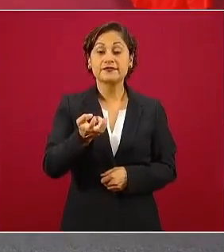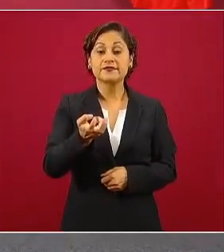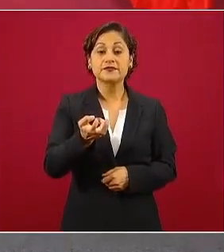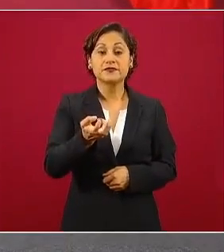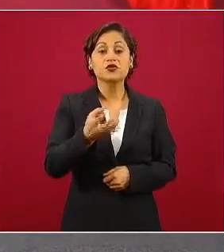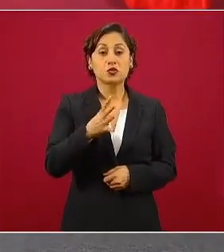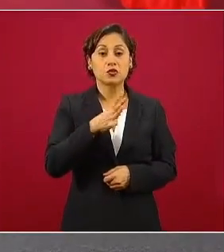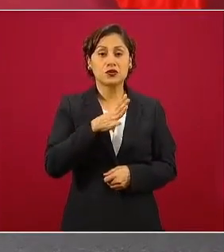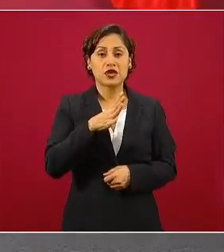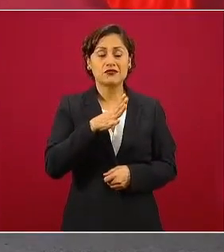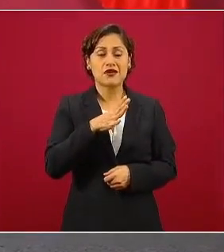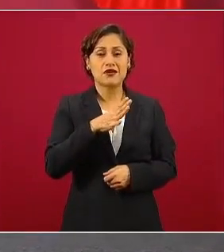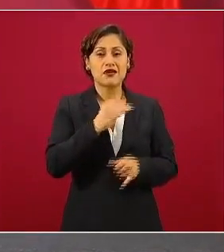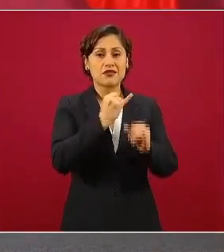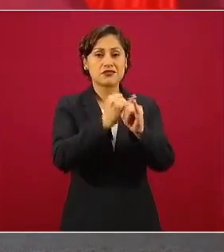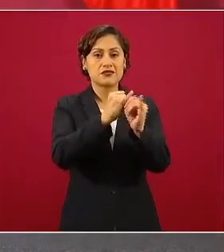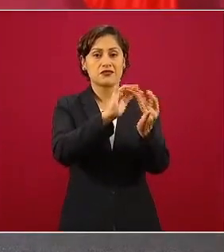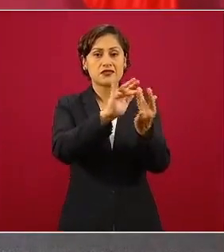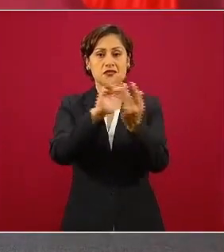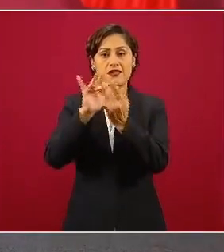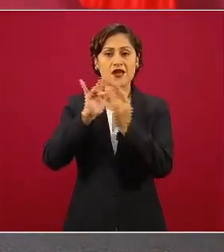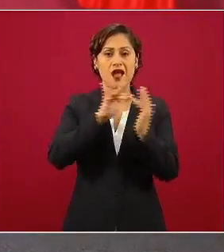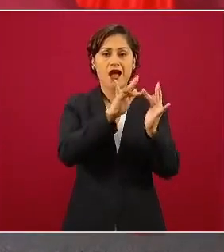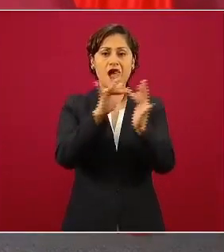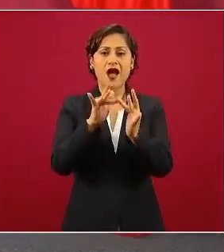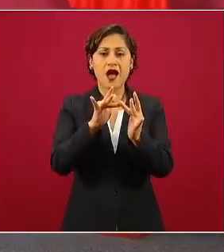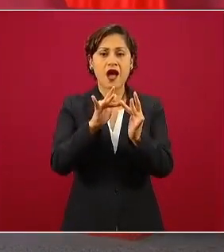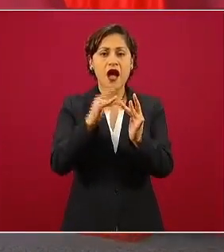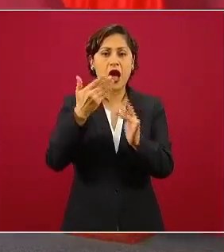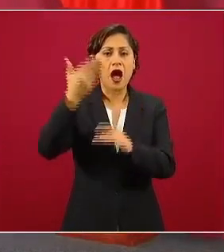este medio que antes no existía.